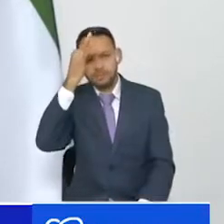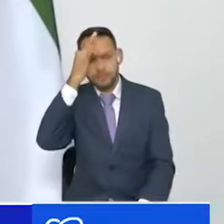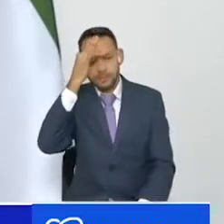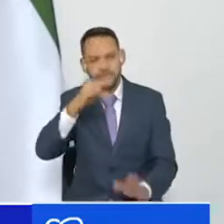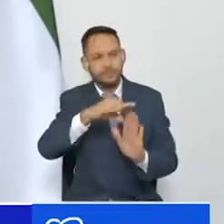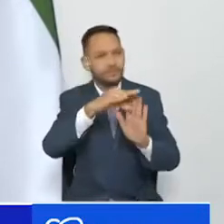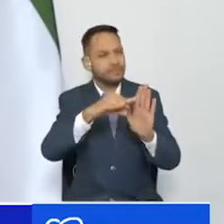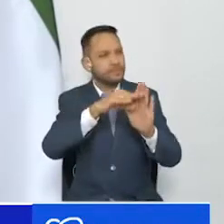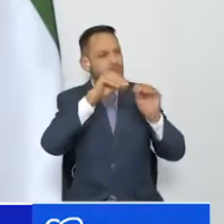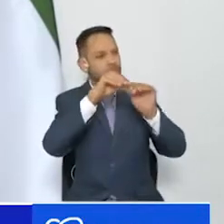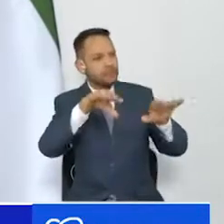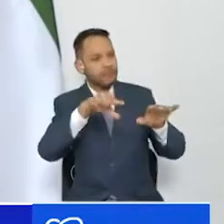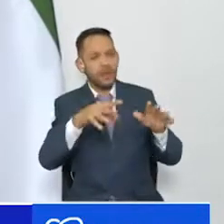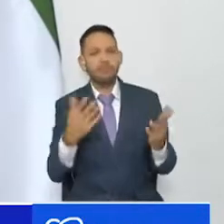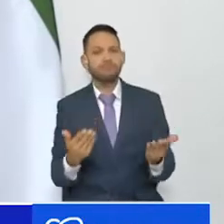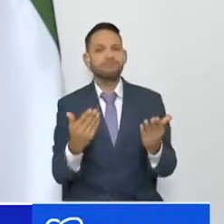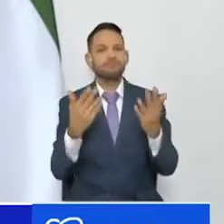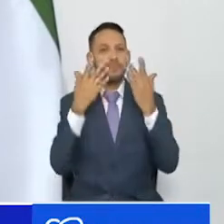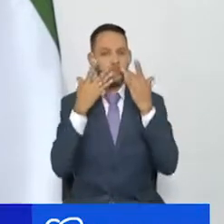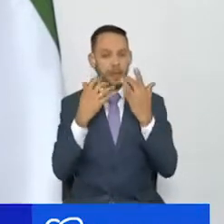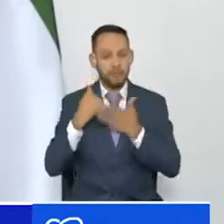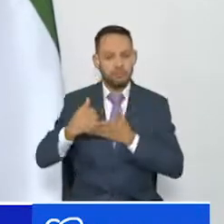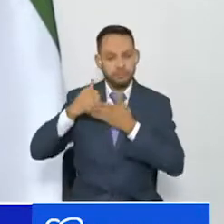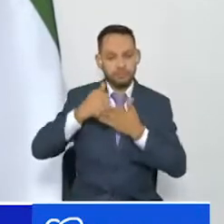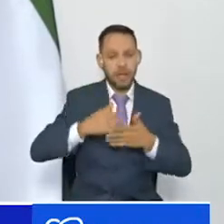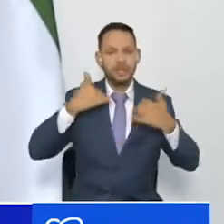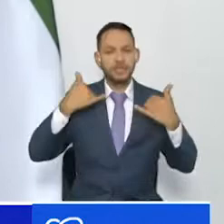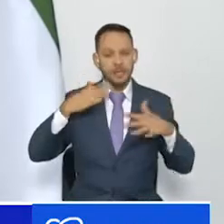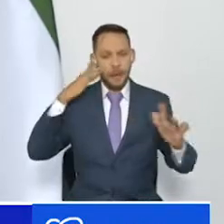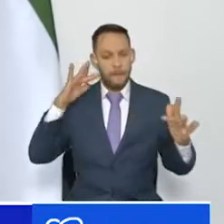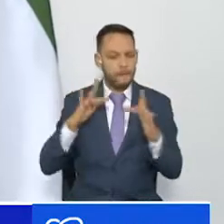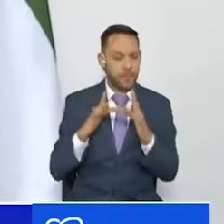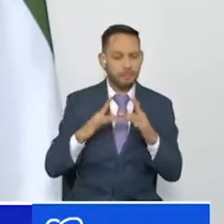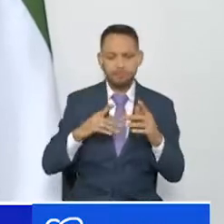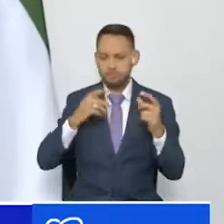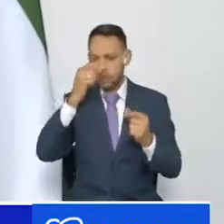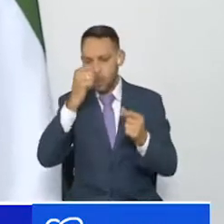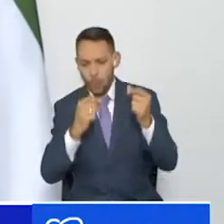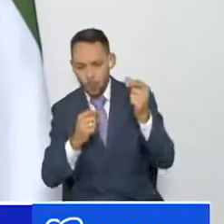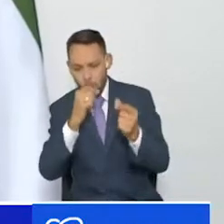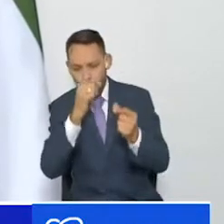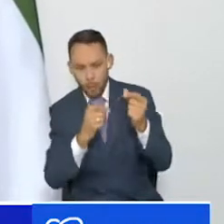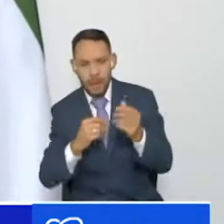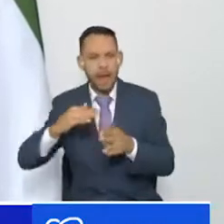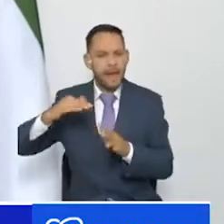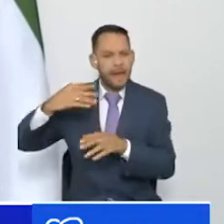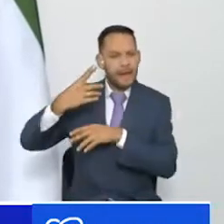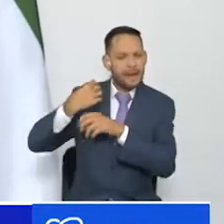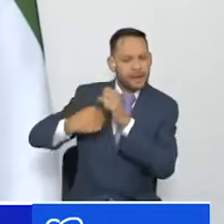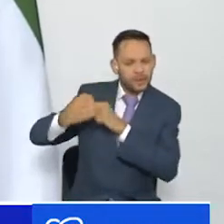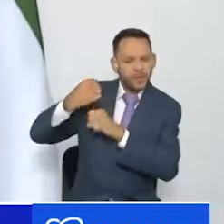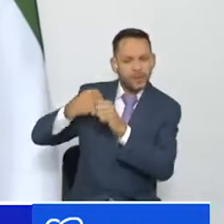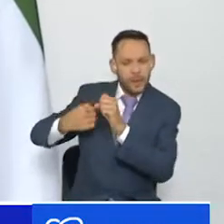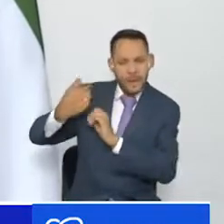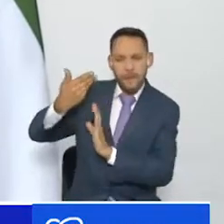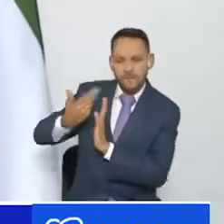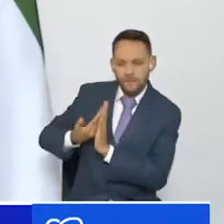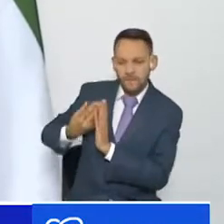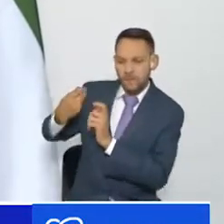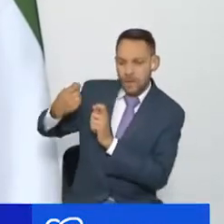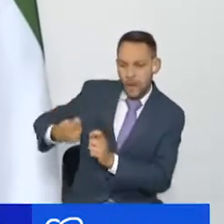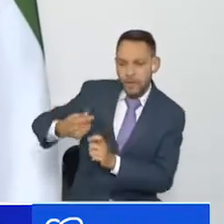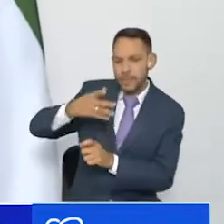del quindío ya se han beneficiado por poner al día digamos ese remanente esas carteras viejas que teníamos allí donde el estado